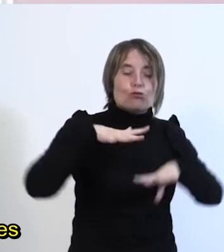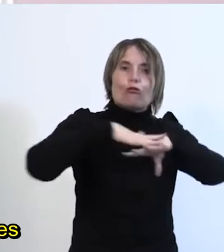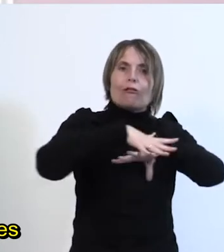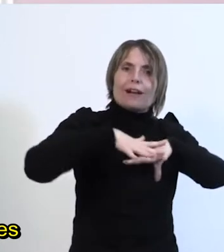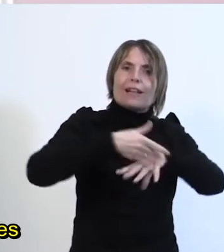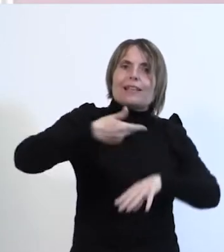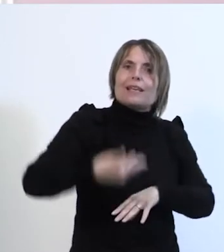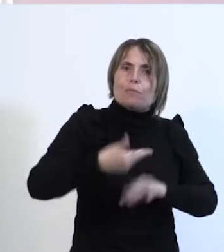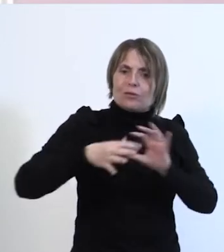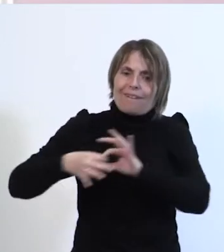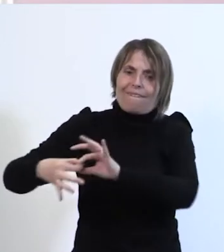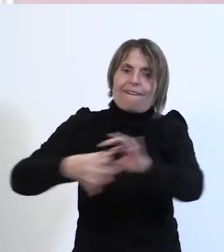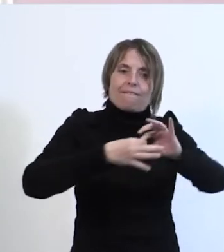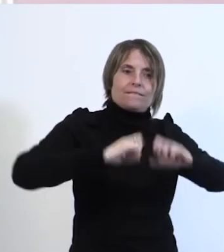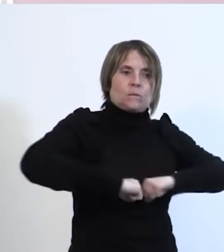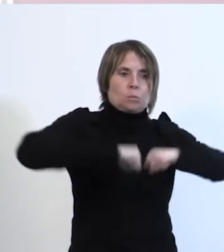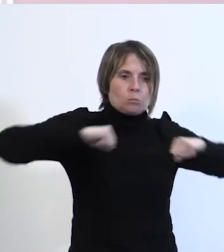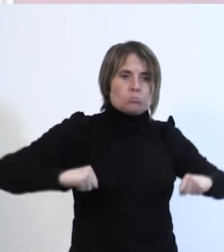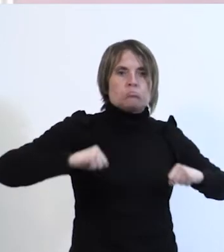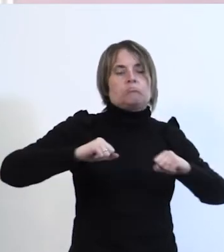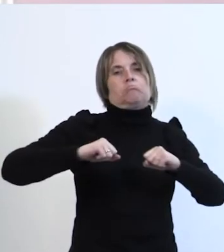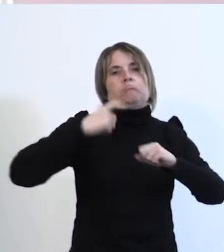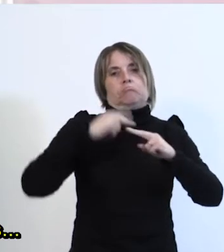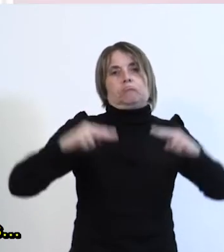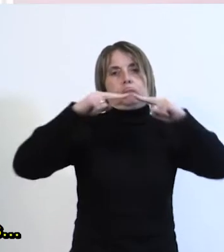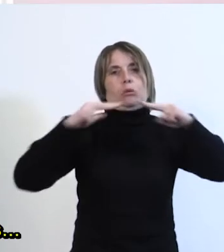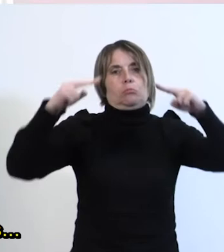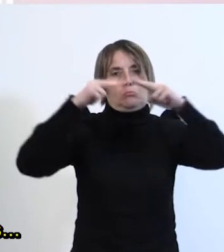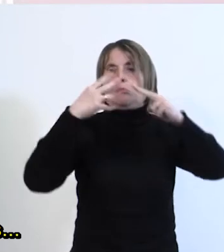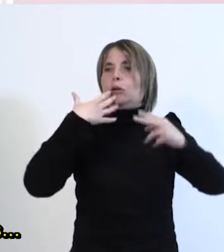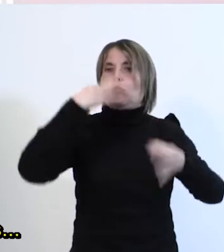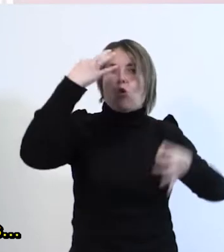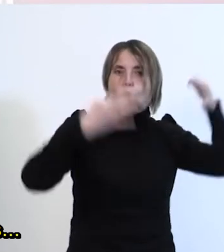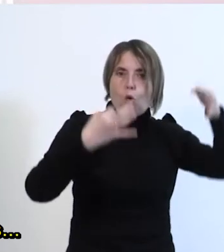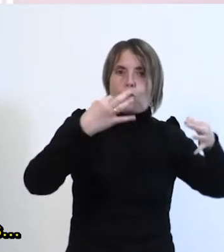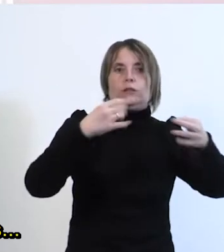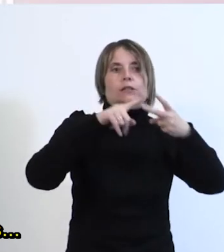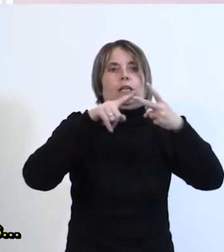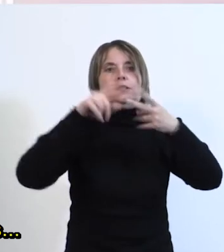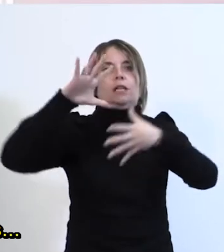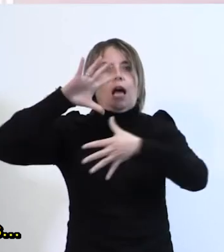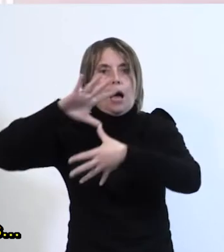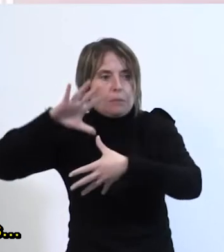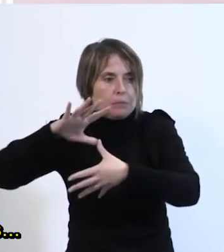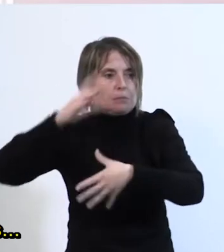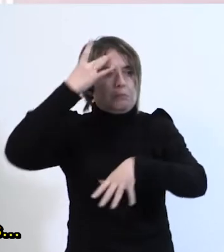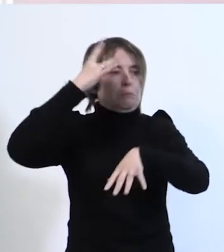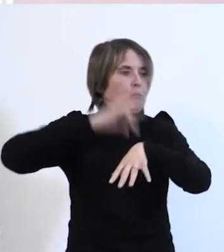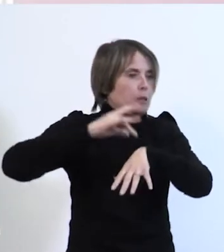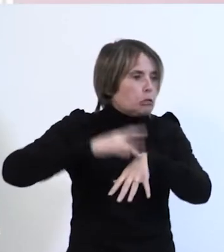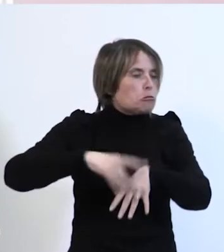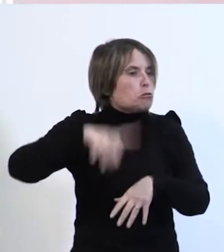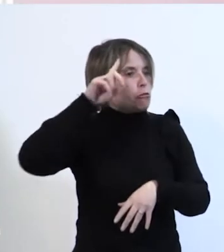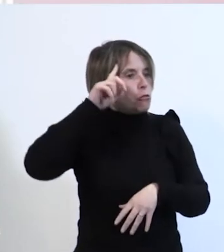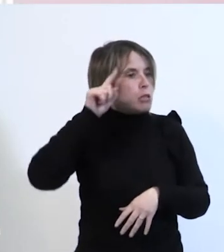importancia de esas redes que estáis tejiendo también con otros estamentos, desde juristas a médicas, amigos,